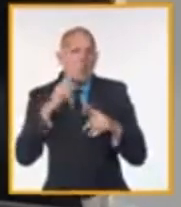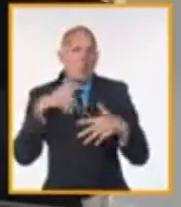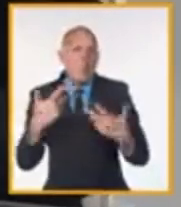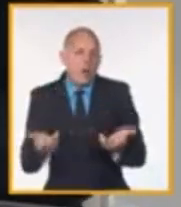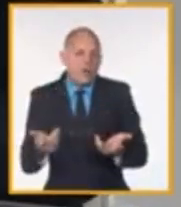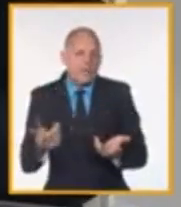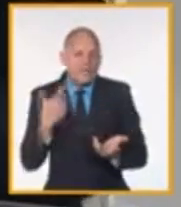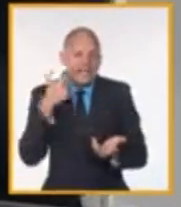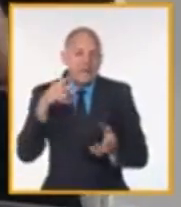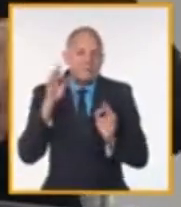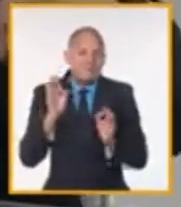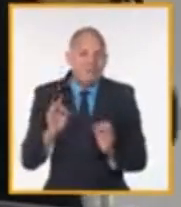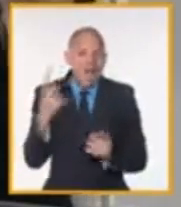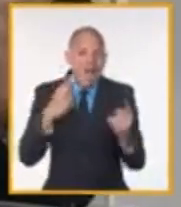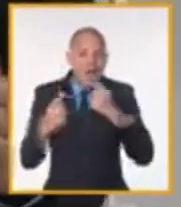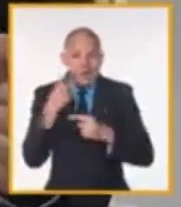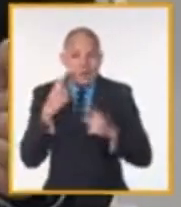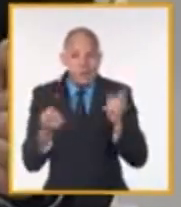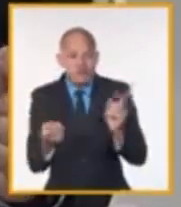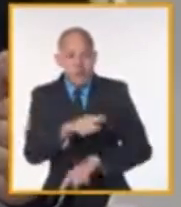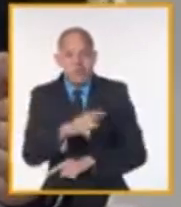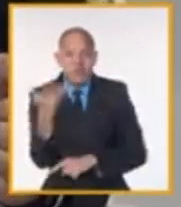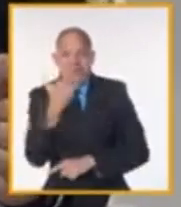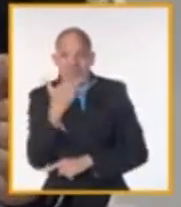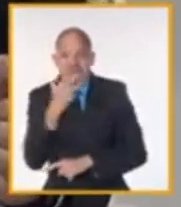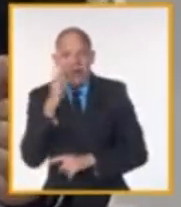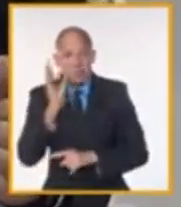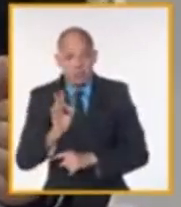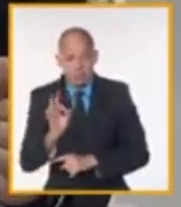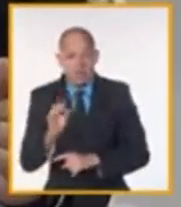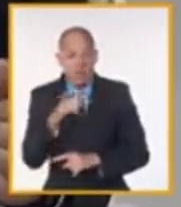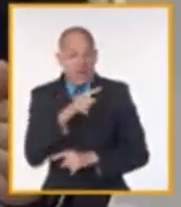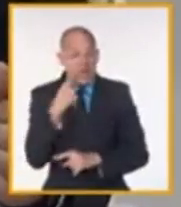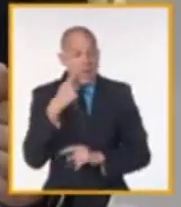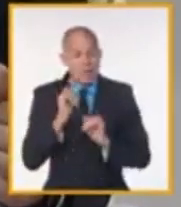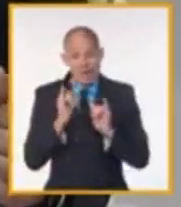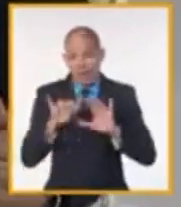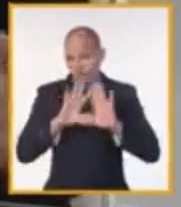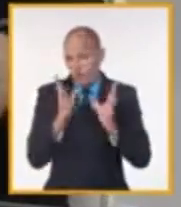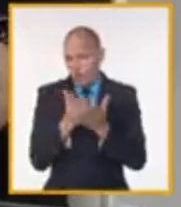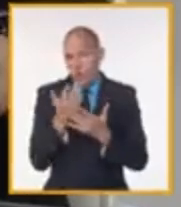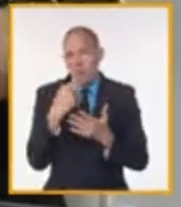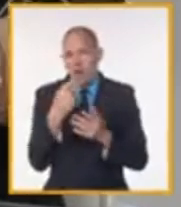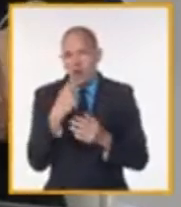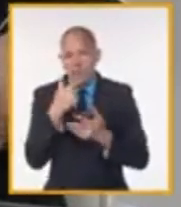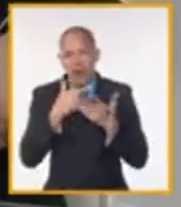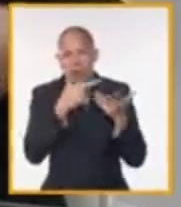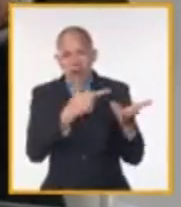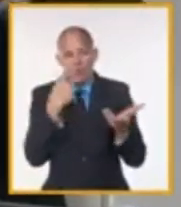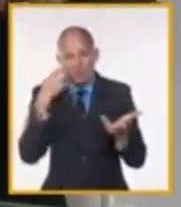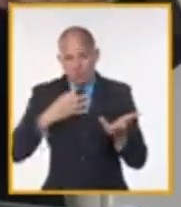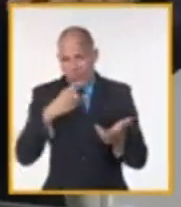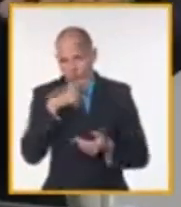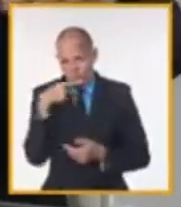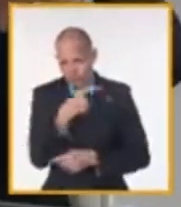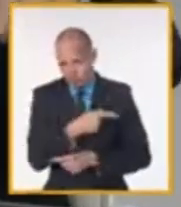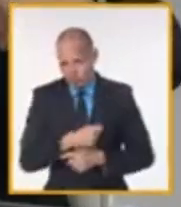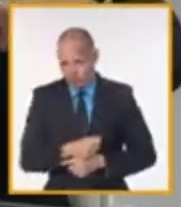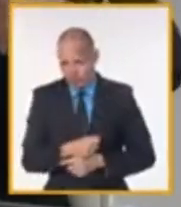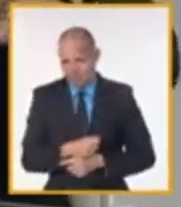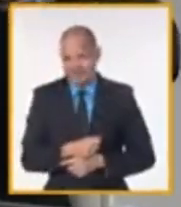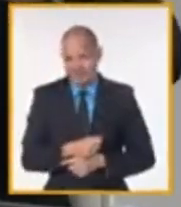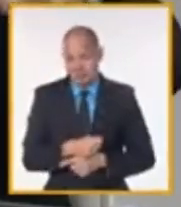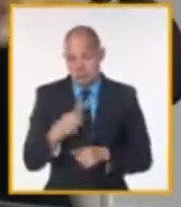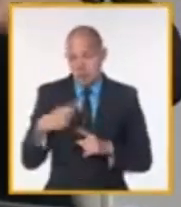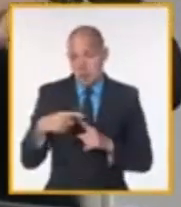es precisamente Porque esa gente le están pasando coordenada ya en Europa también están atacando